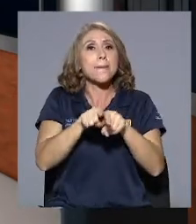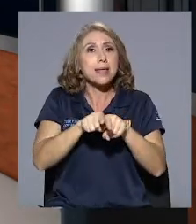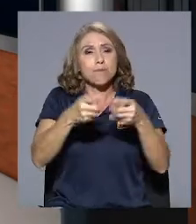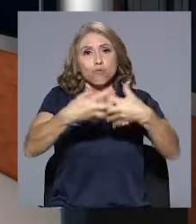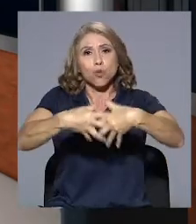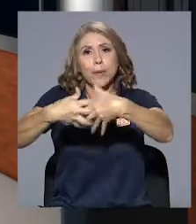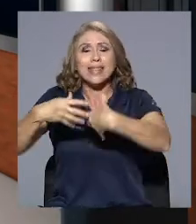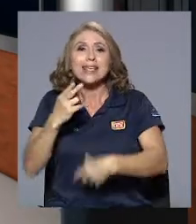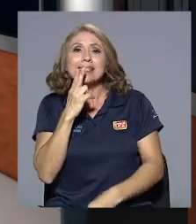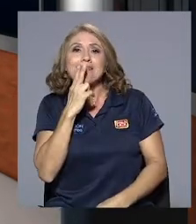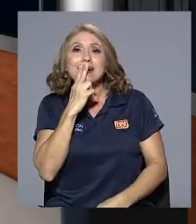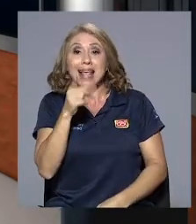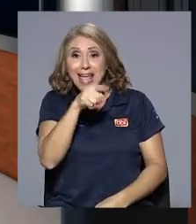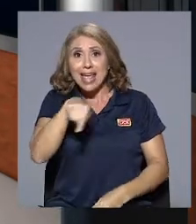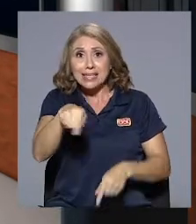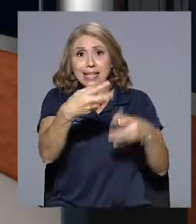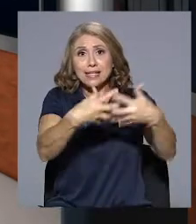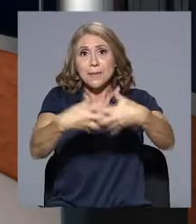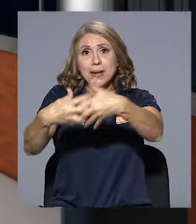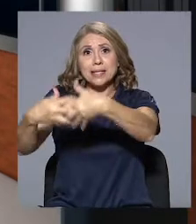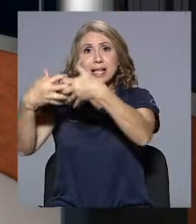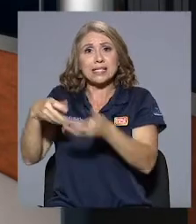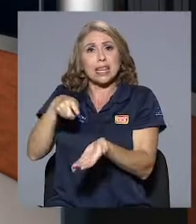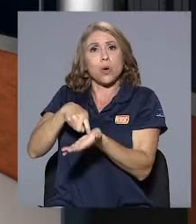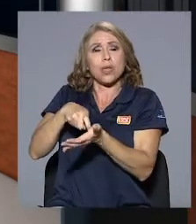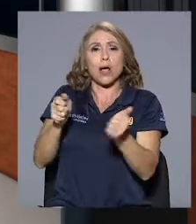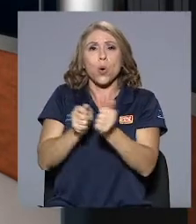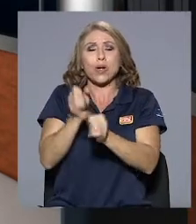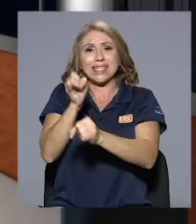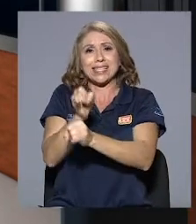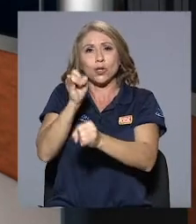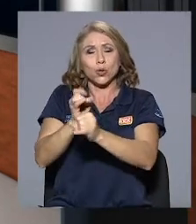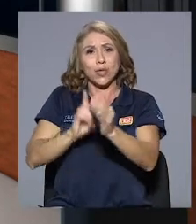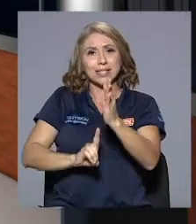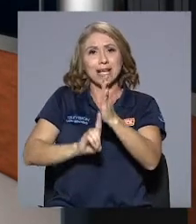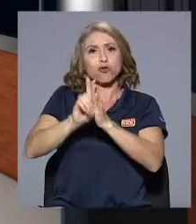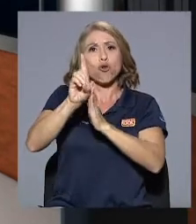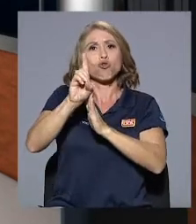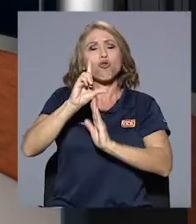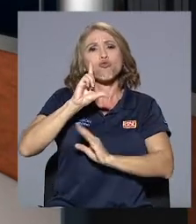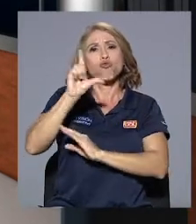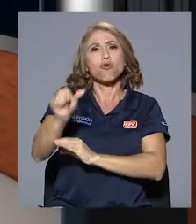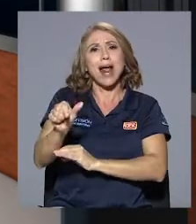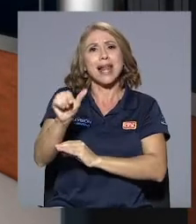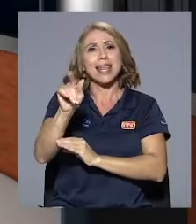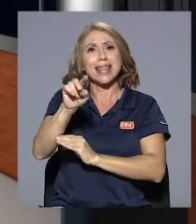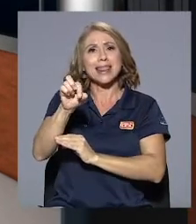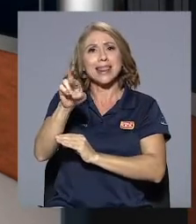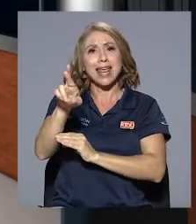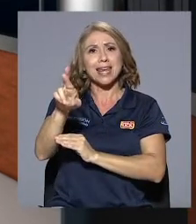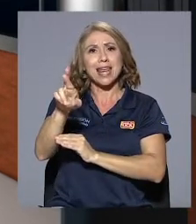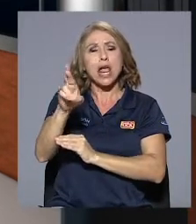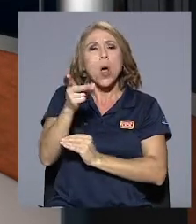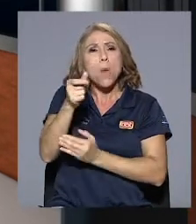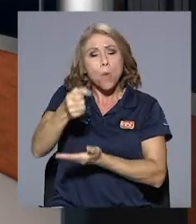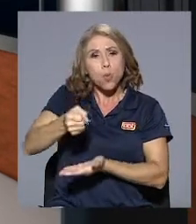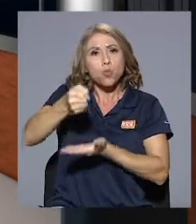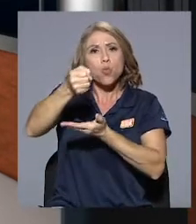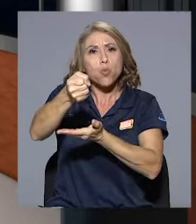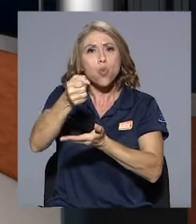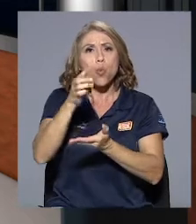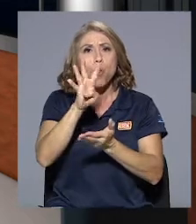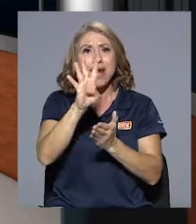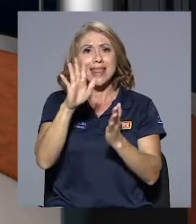La deuda de estas empresas es con el Instituto de Desarrollo Rural, INDER, y el monto asciende a